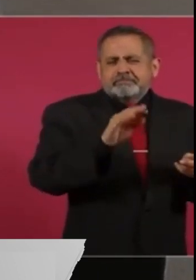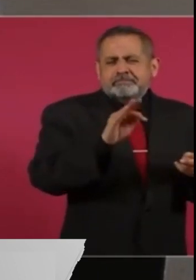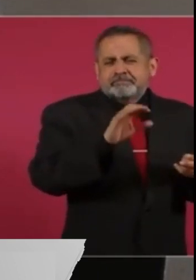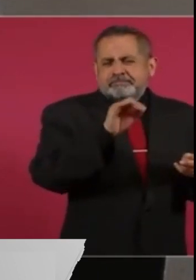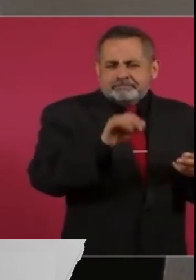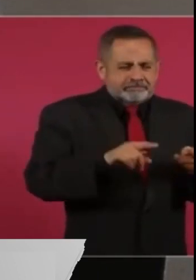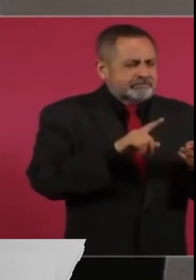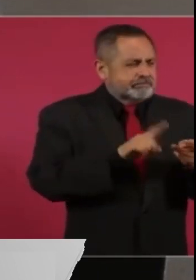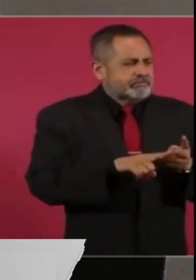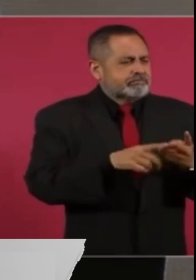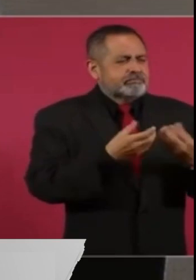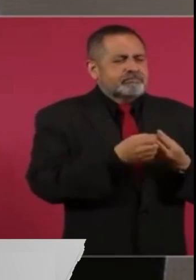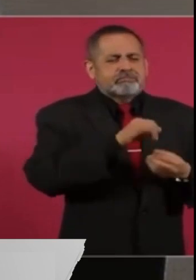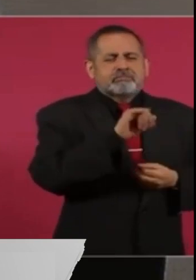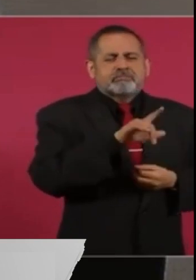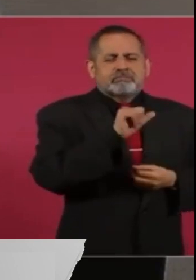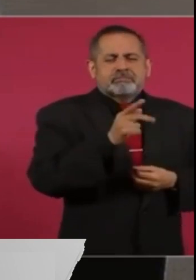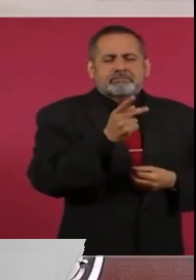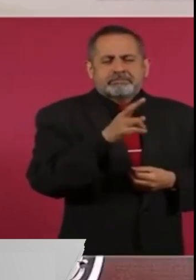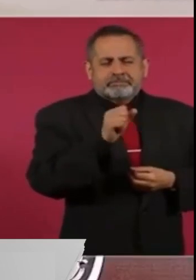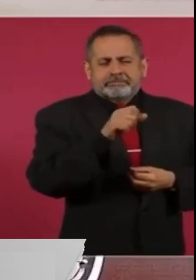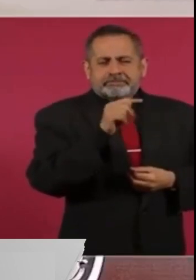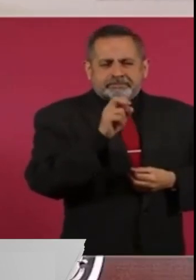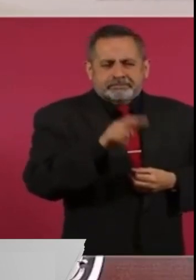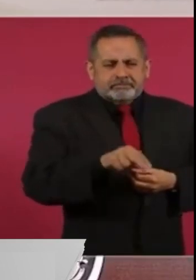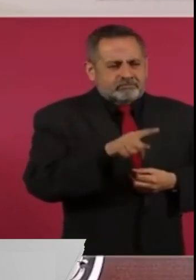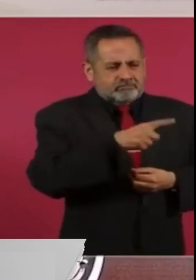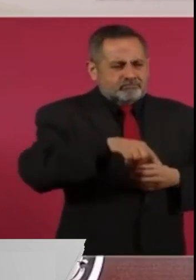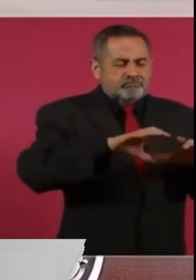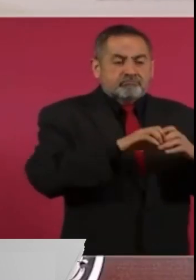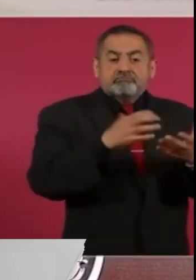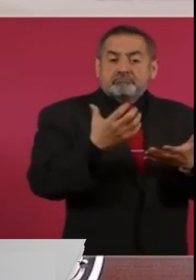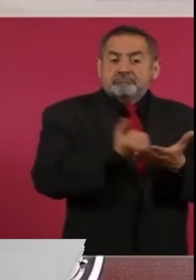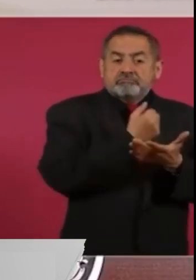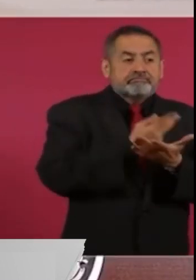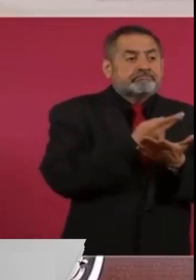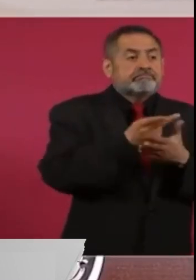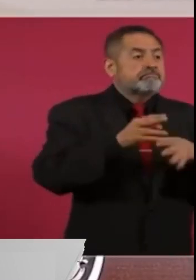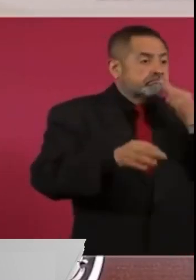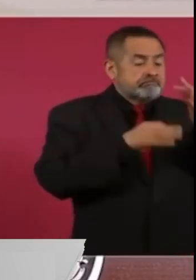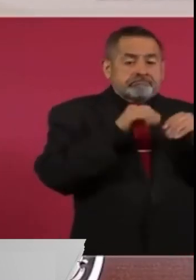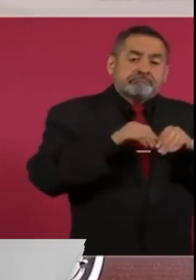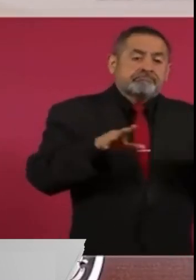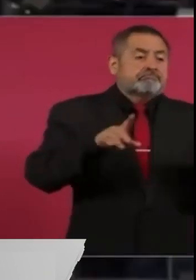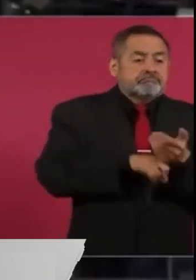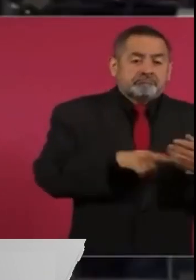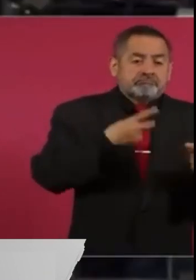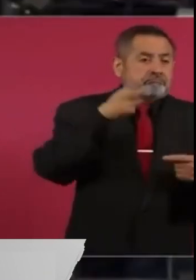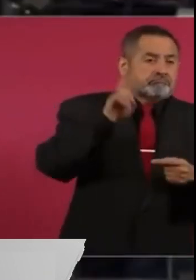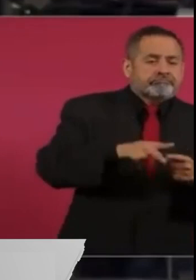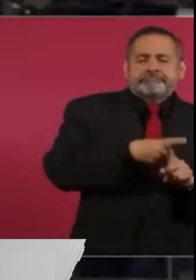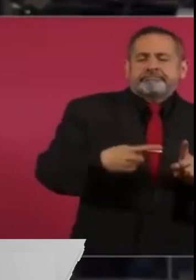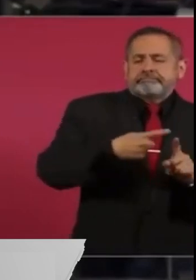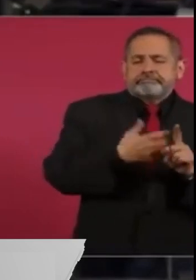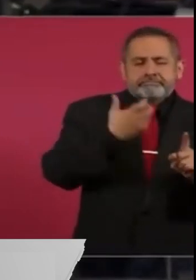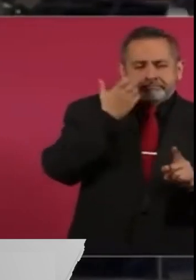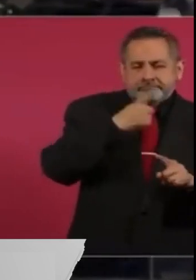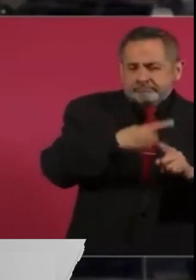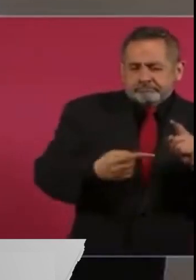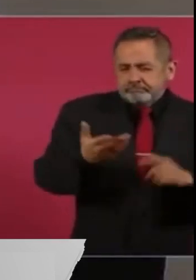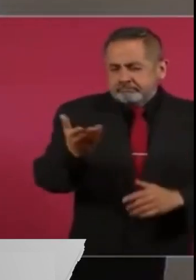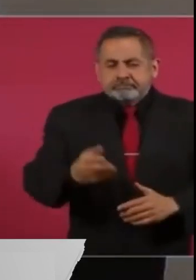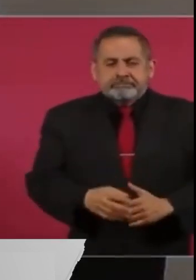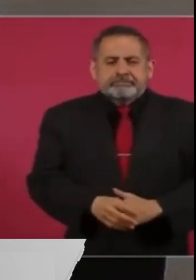Golden, Julia Preston y Craig Pice, quienes además ganaron un premio Pulitzer por decir verdades a medias, como primer